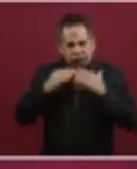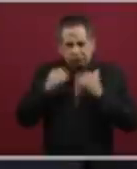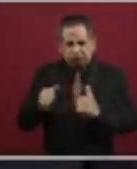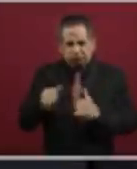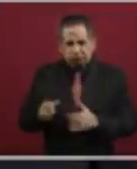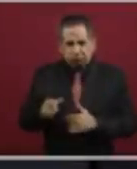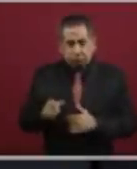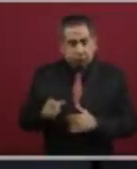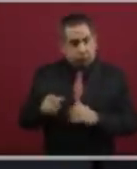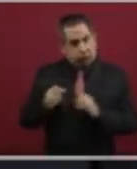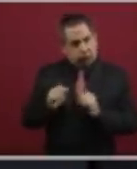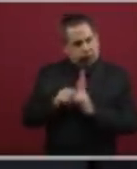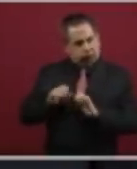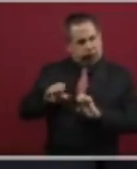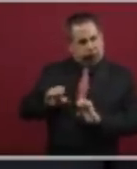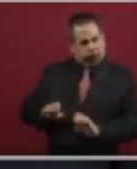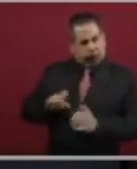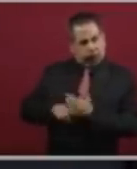elegante,